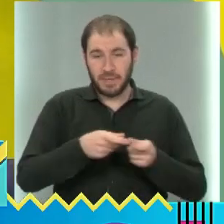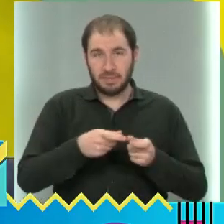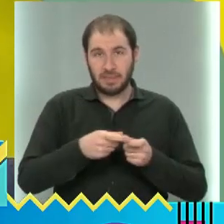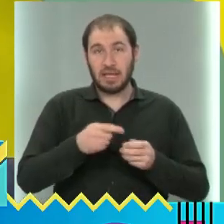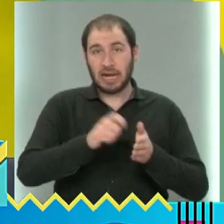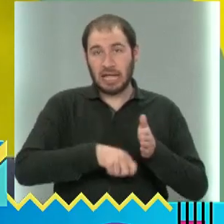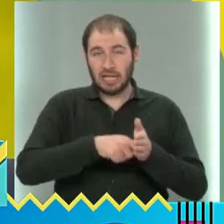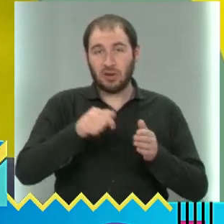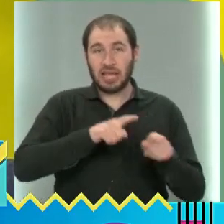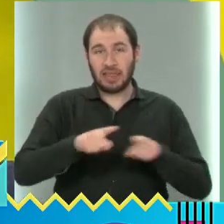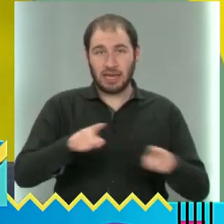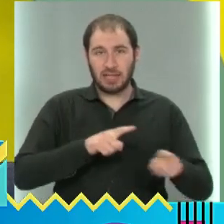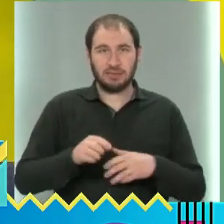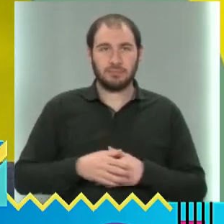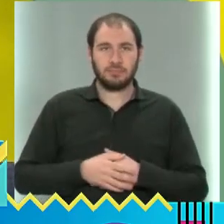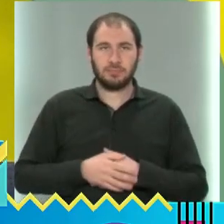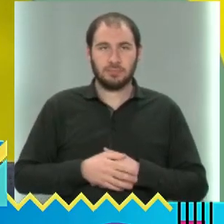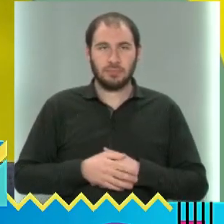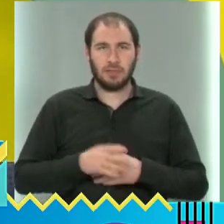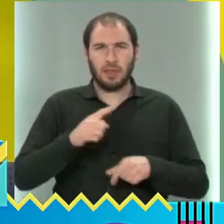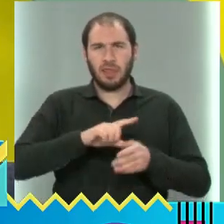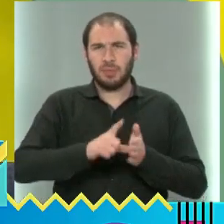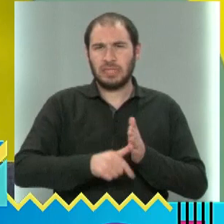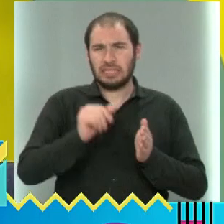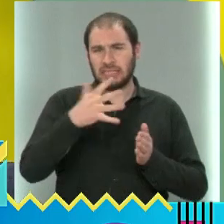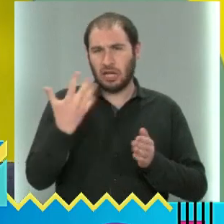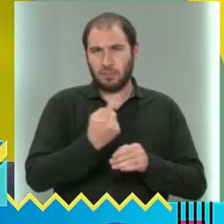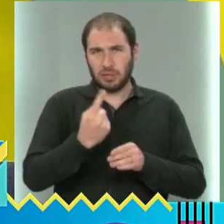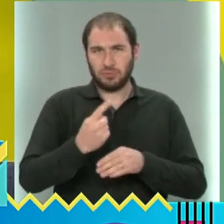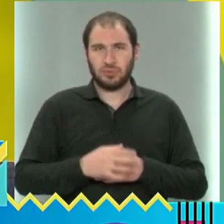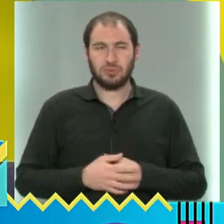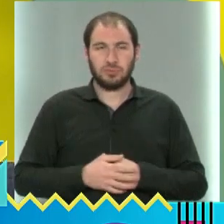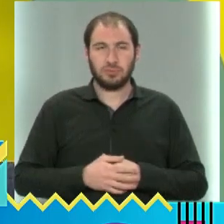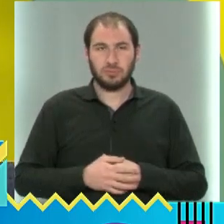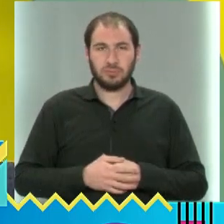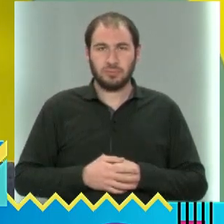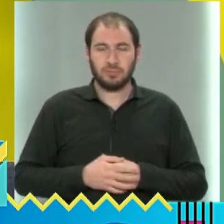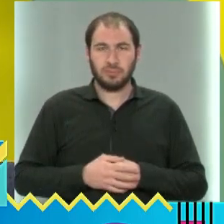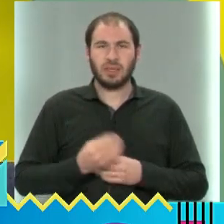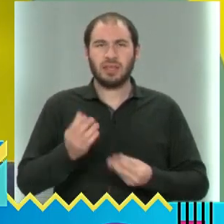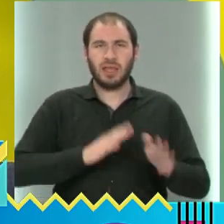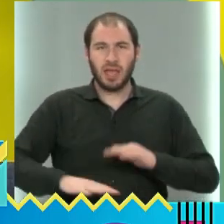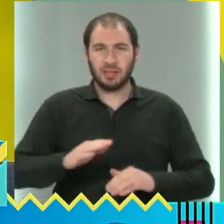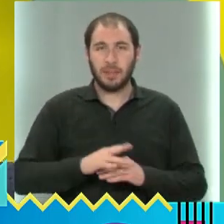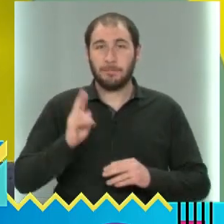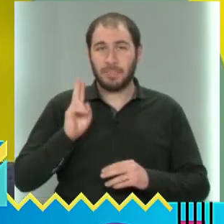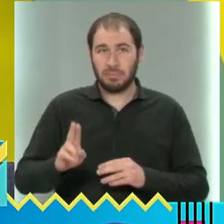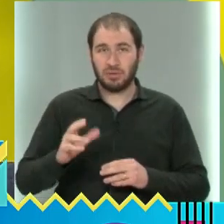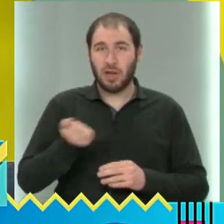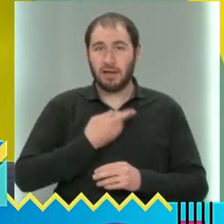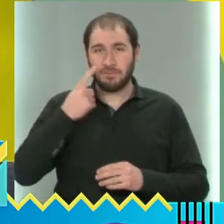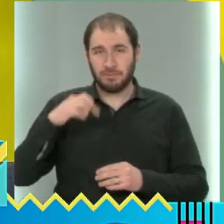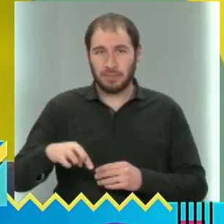registro PYME que se hace online y que no lleva más de 5 minutos hacerlo, lo que está haciendo es autorizándole a la